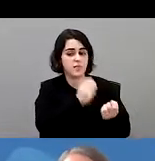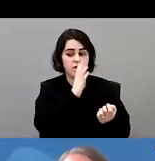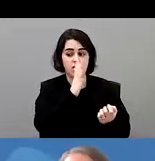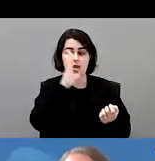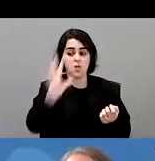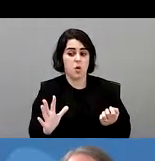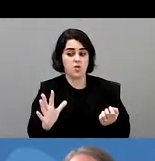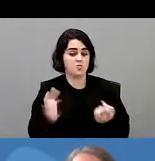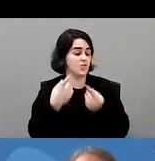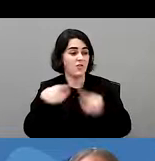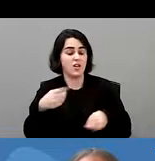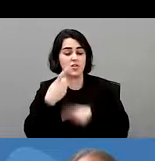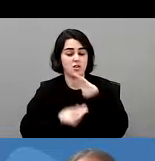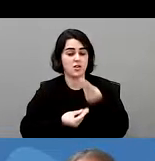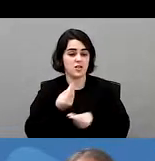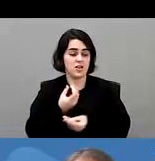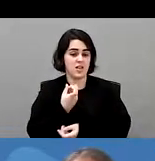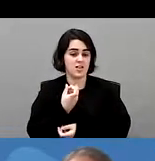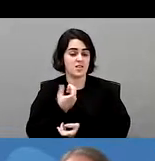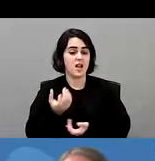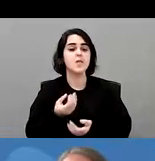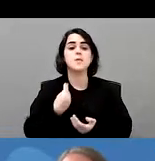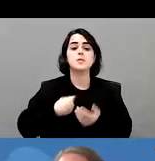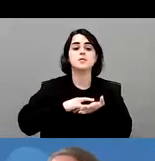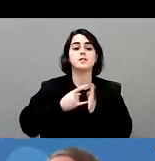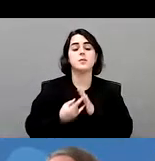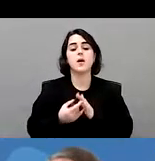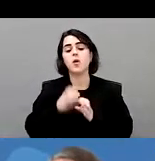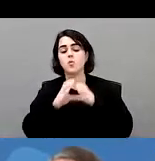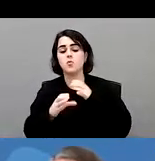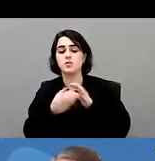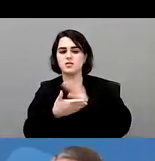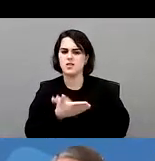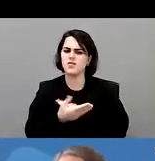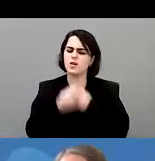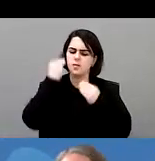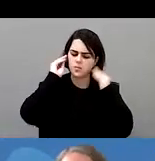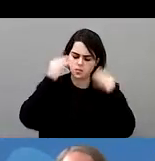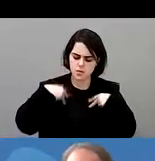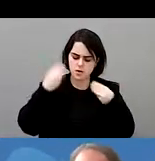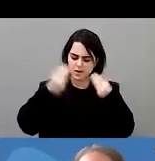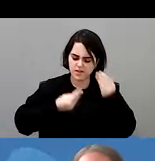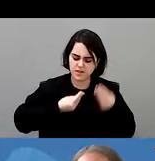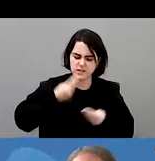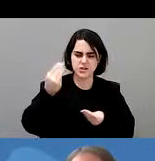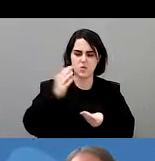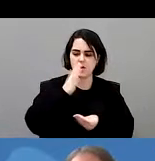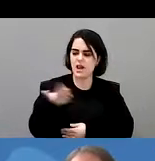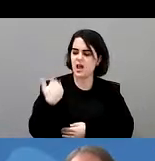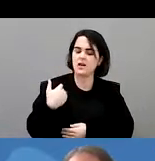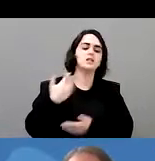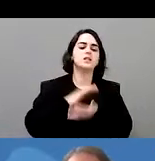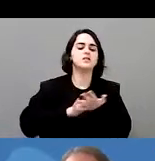de 5 años. Entonces, cuando ponemos un sistema de comunicación, está bien que hagamos esta reflexión, porque ya, como hemos comentado antes,